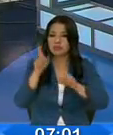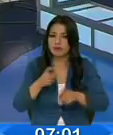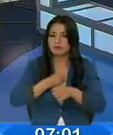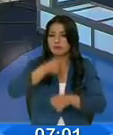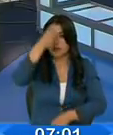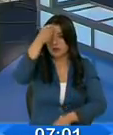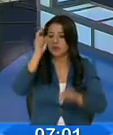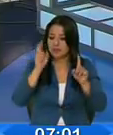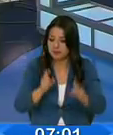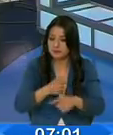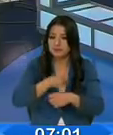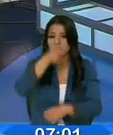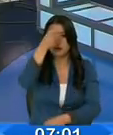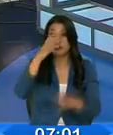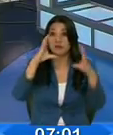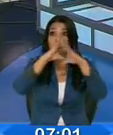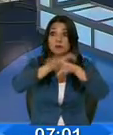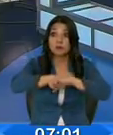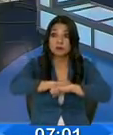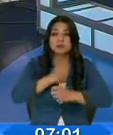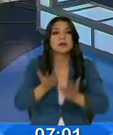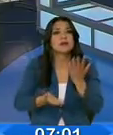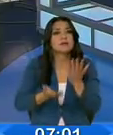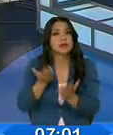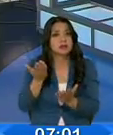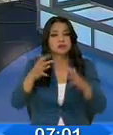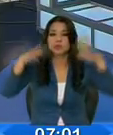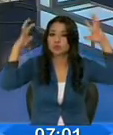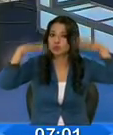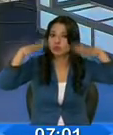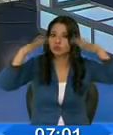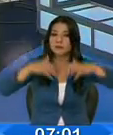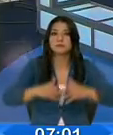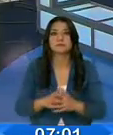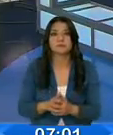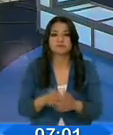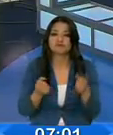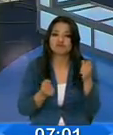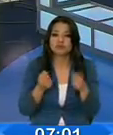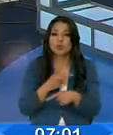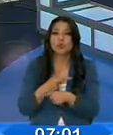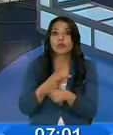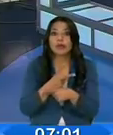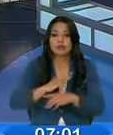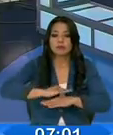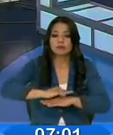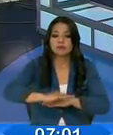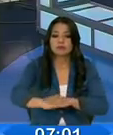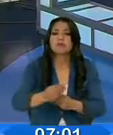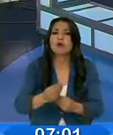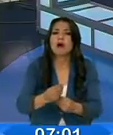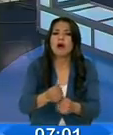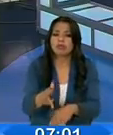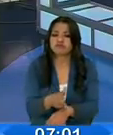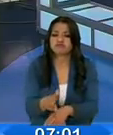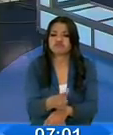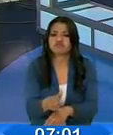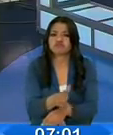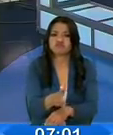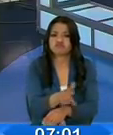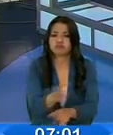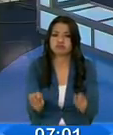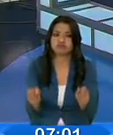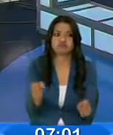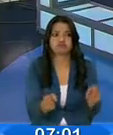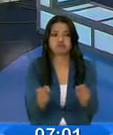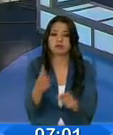Sí, en diferentes sitios y en la noche seguramente va a llover un poco más. Maneje con cuidado, la calzada está mojada, hay mucha imprecisión a la hora